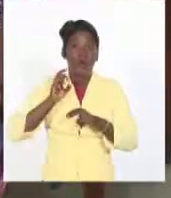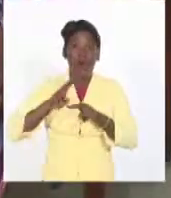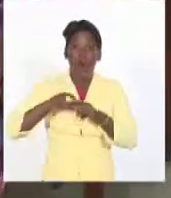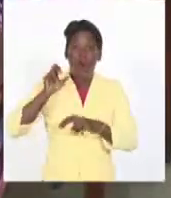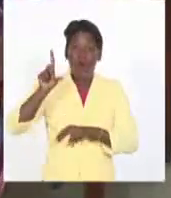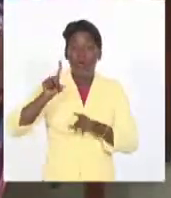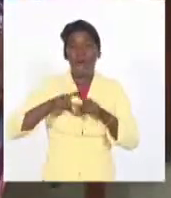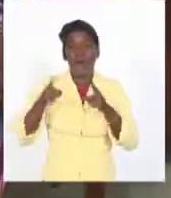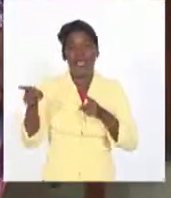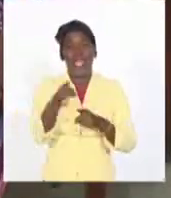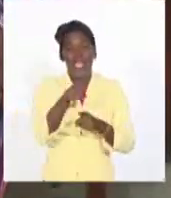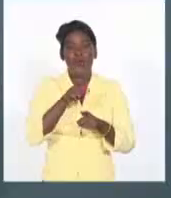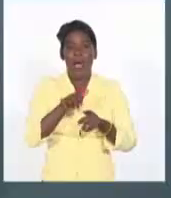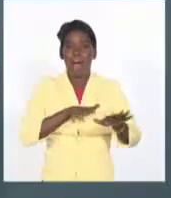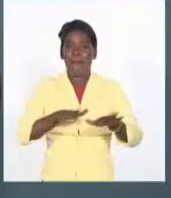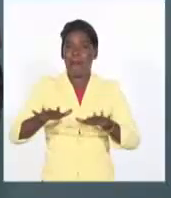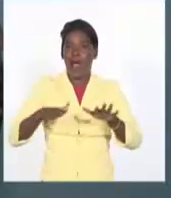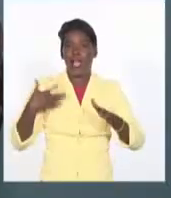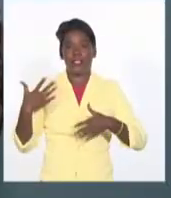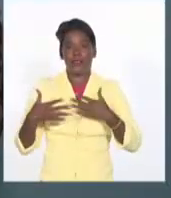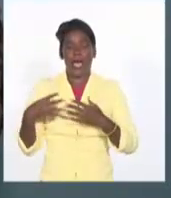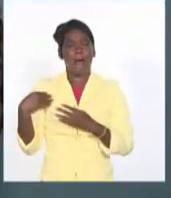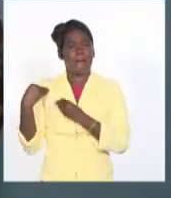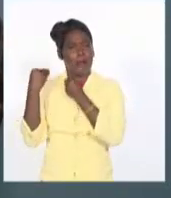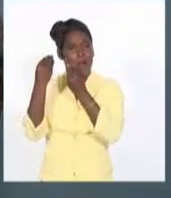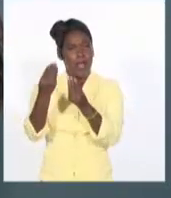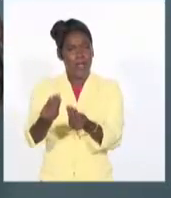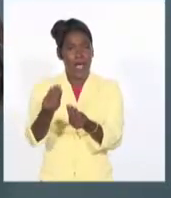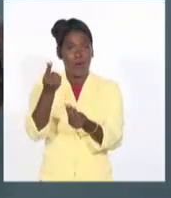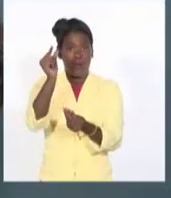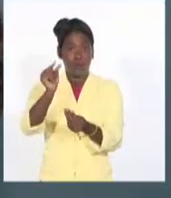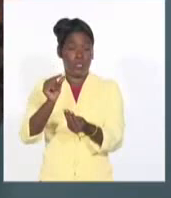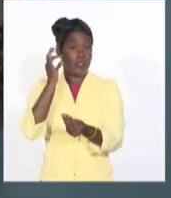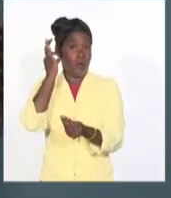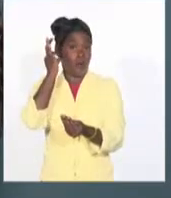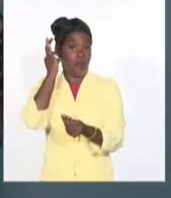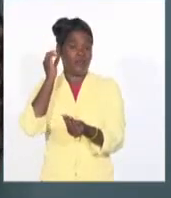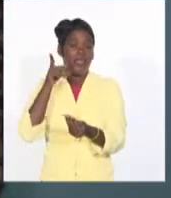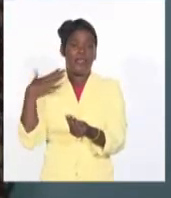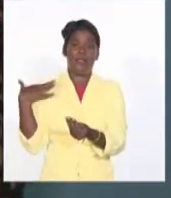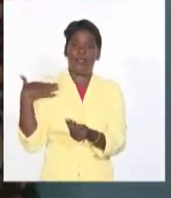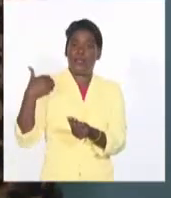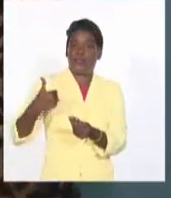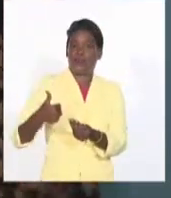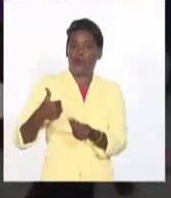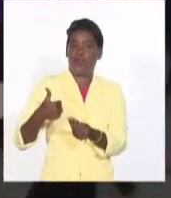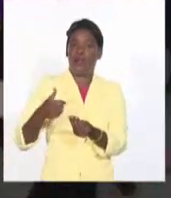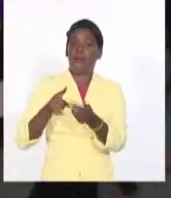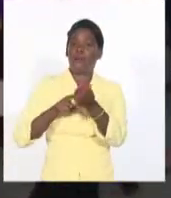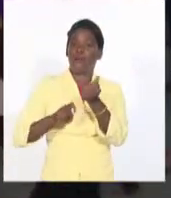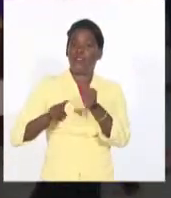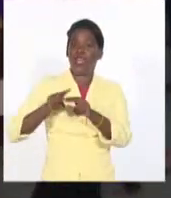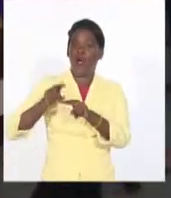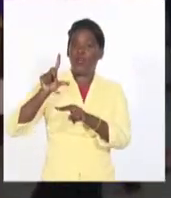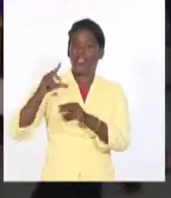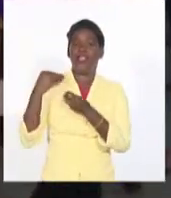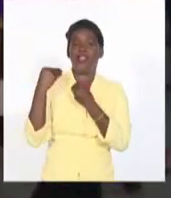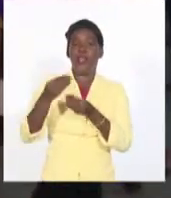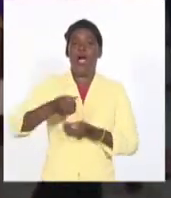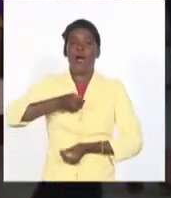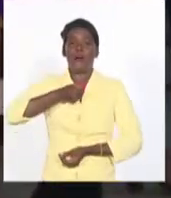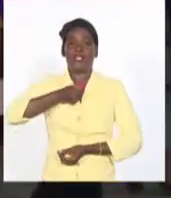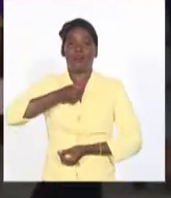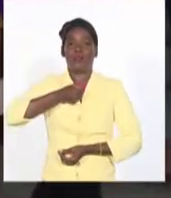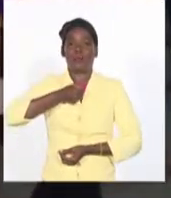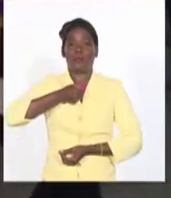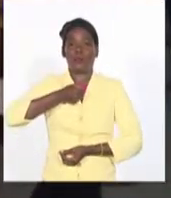especial le fue entregado el micrófono de la radio a Natalia Díaz Riverón, directora provincial de la radio en Holguín, por su labor de liderazgo que garantizó